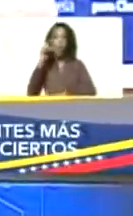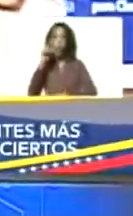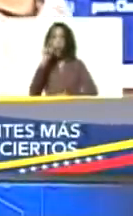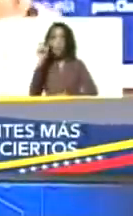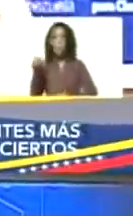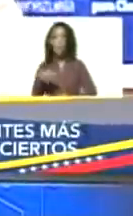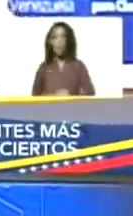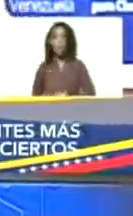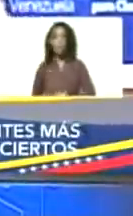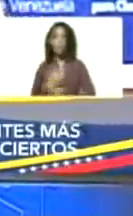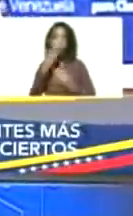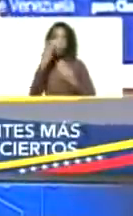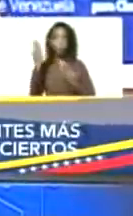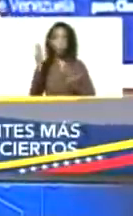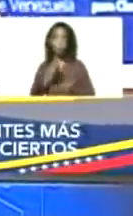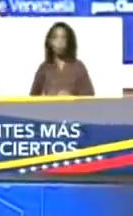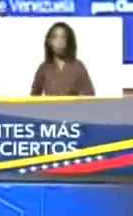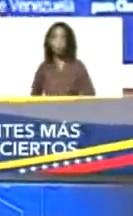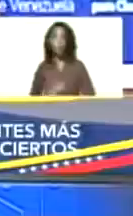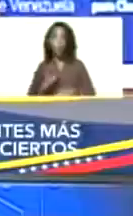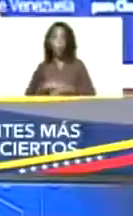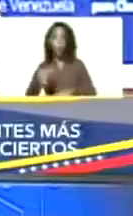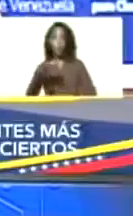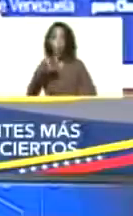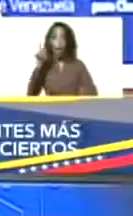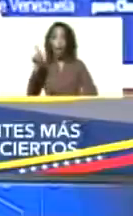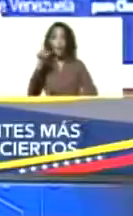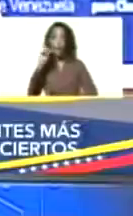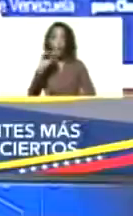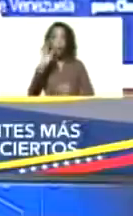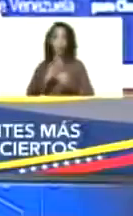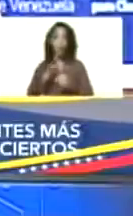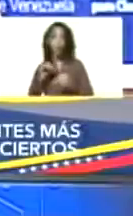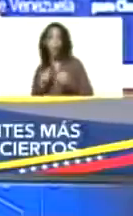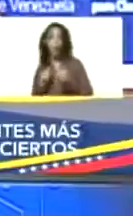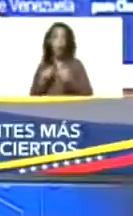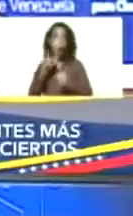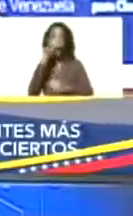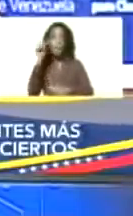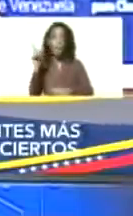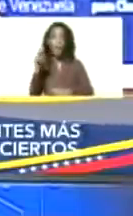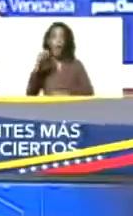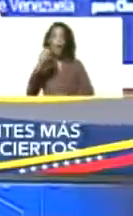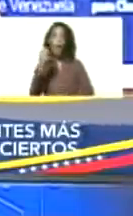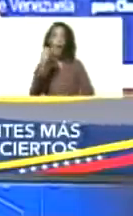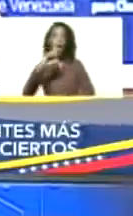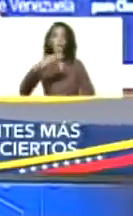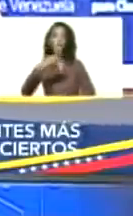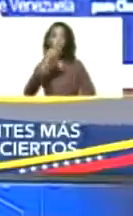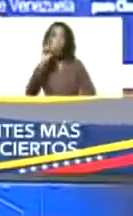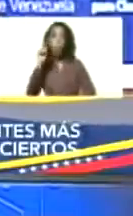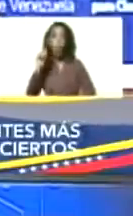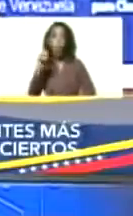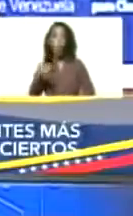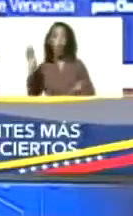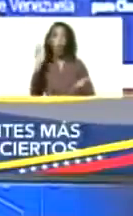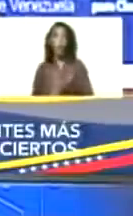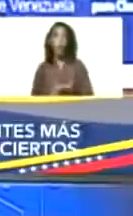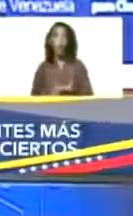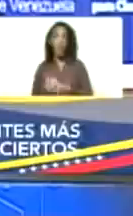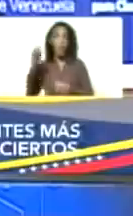lució. Por ahí va a cantar Nacho también estos días. ¡Nacho! ¡Volvió al régimen,